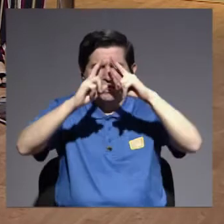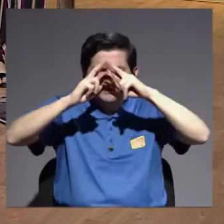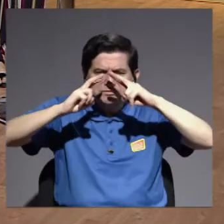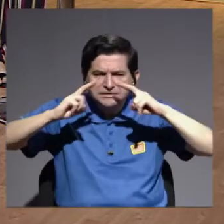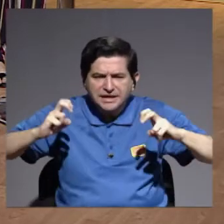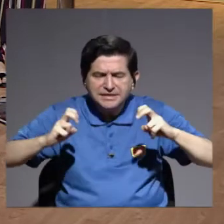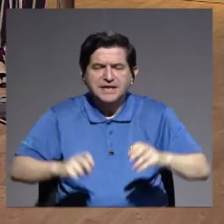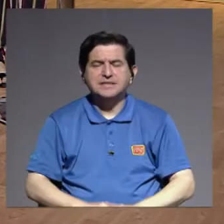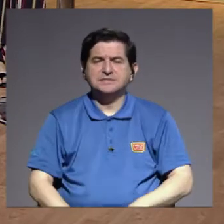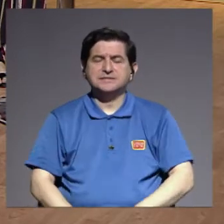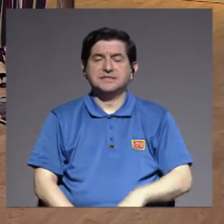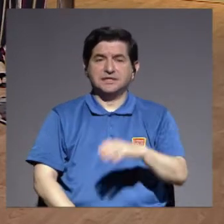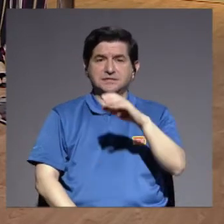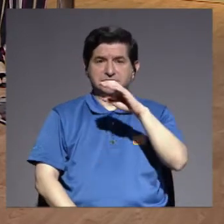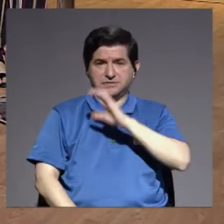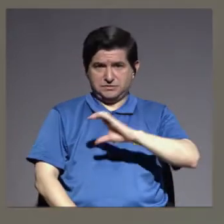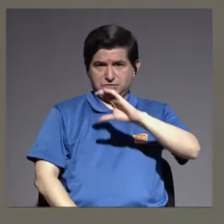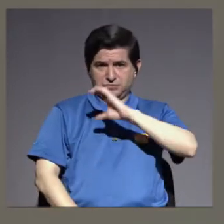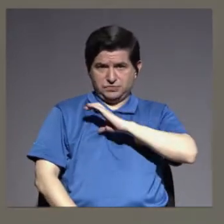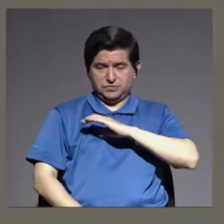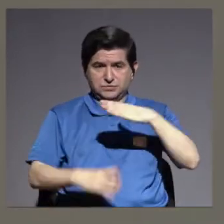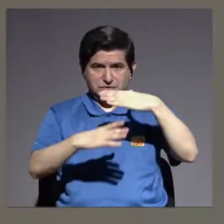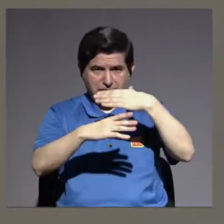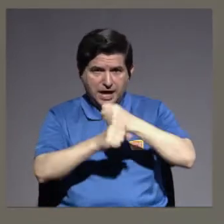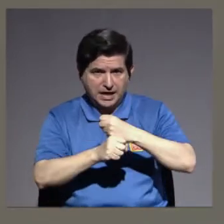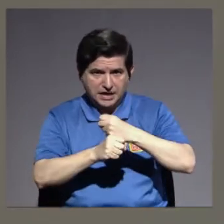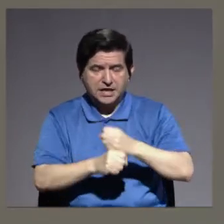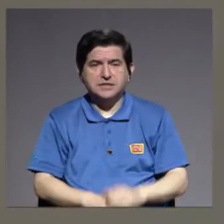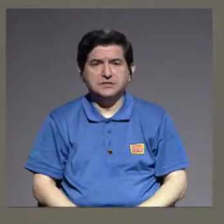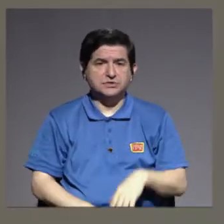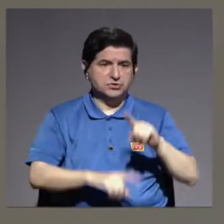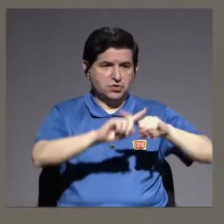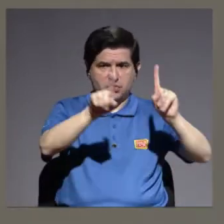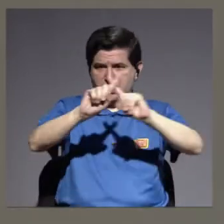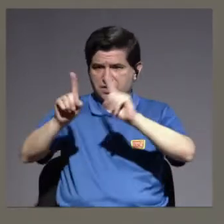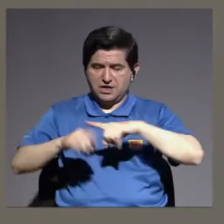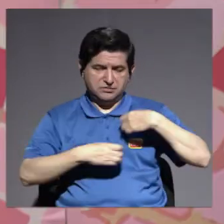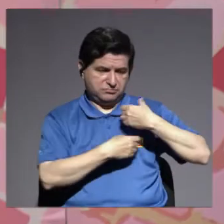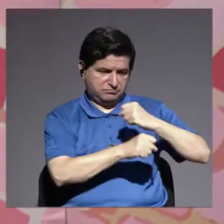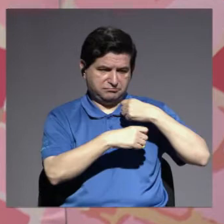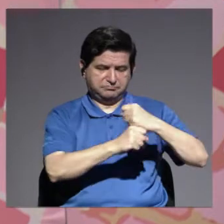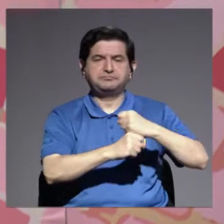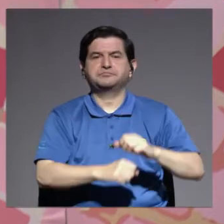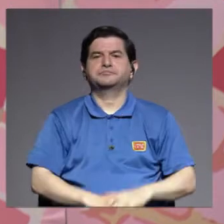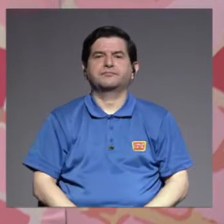análisis cualitativo realizado en las municipalidades